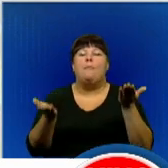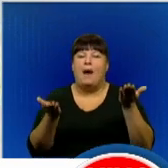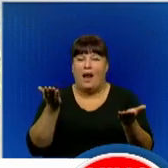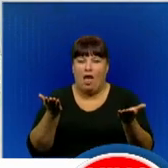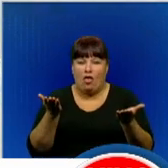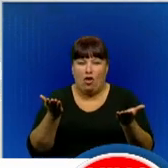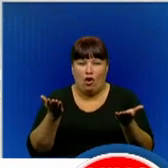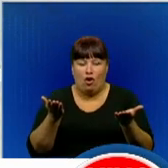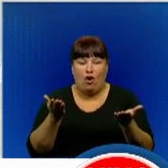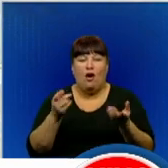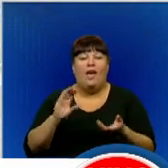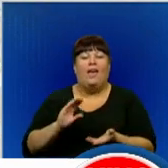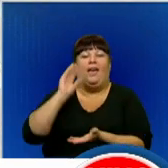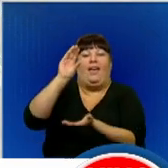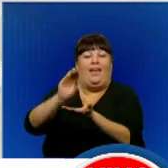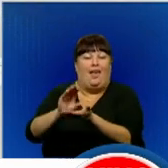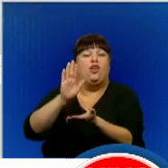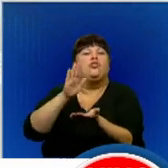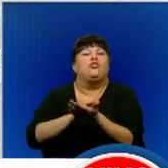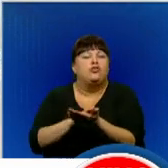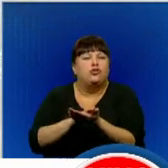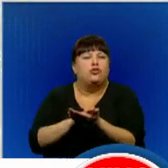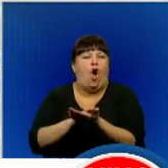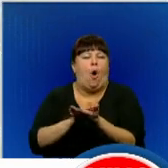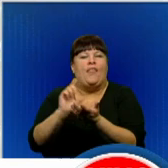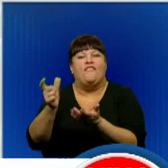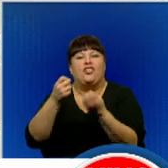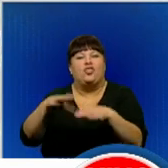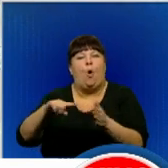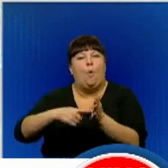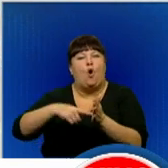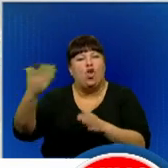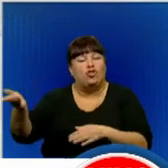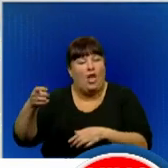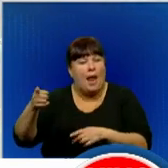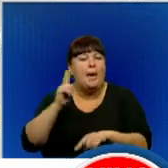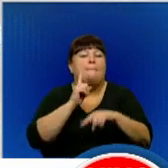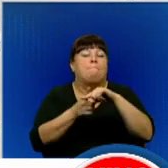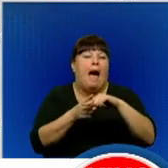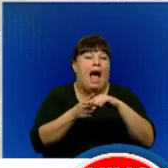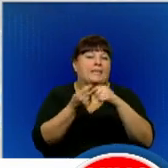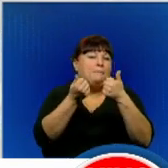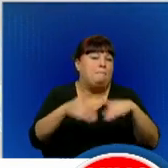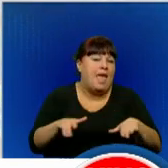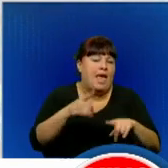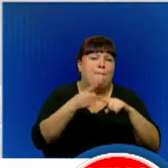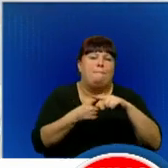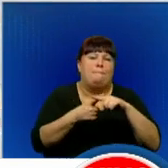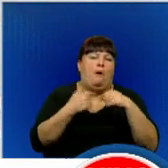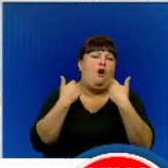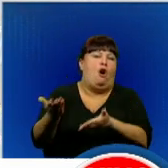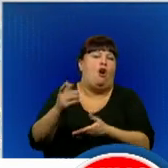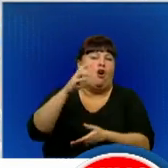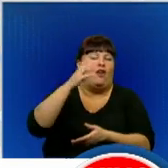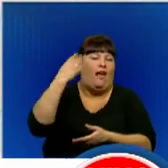lo que recibían en función de el excedente conurbano bonaerense más lo que perdían por ceder la